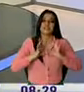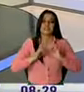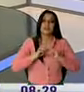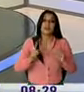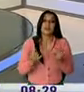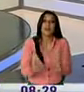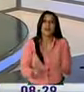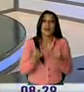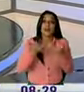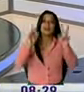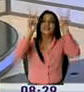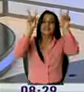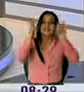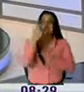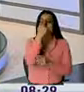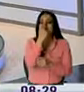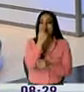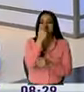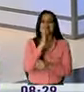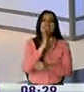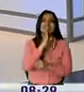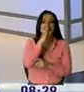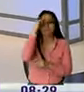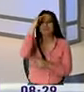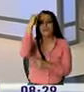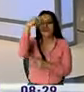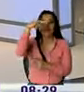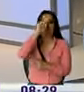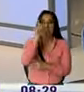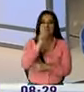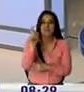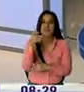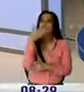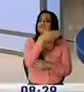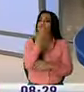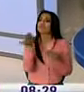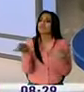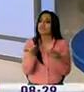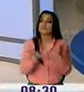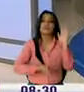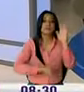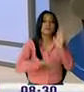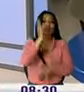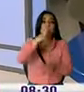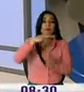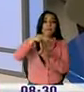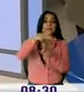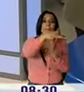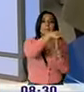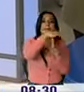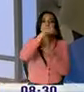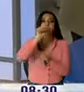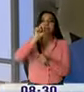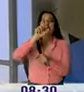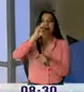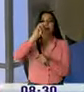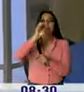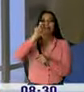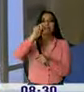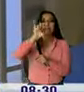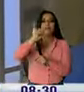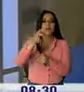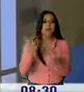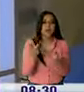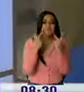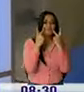nuestro segmento de buen humor, como siempre, con nuestro Capi Peseta. ¿Dónde fue? En esta ocasión se nos fue al parque La Armenia. Esto, a ver qué es lo